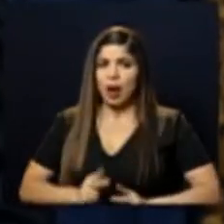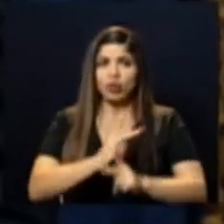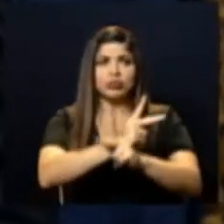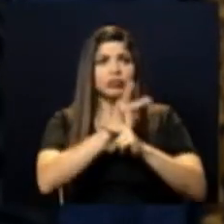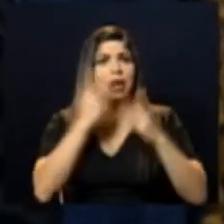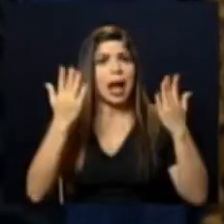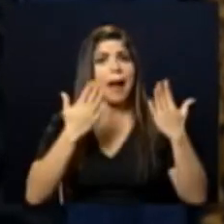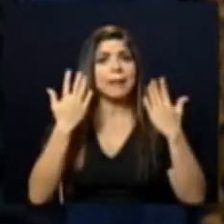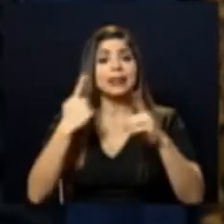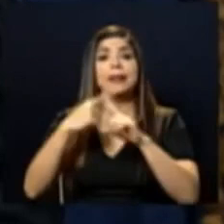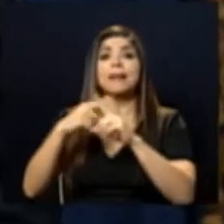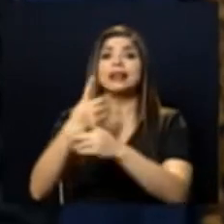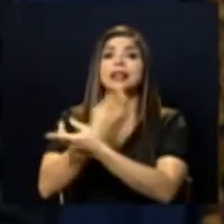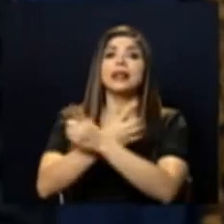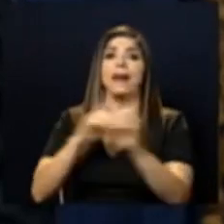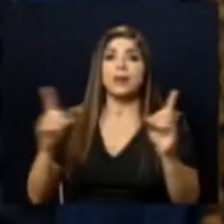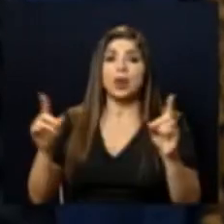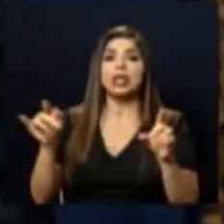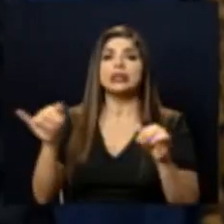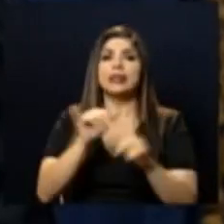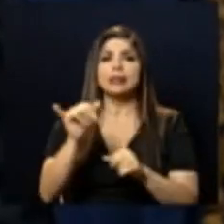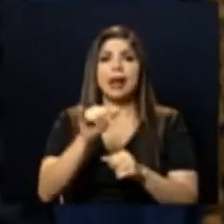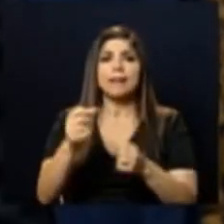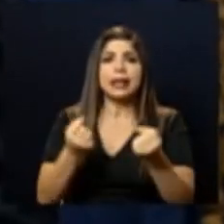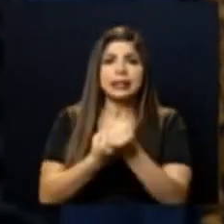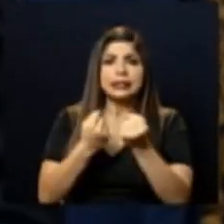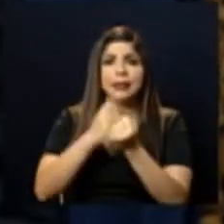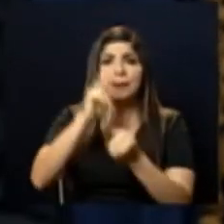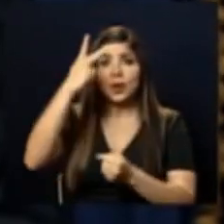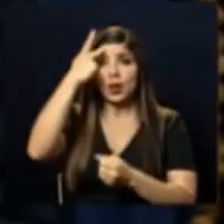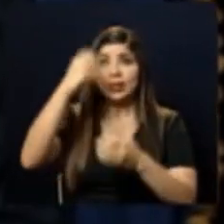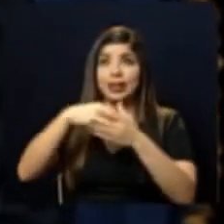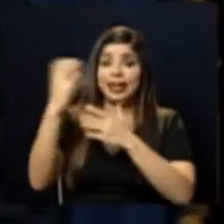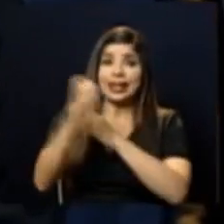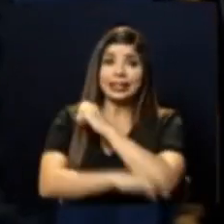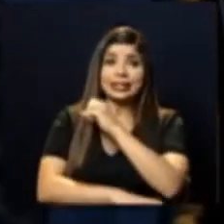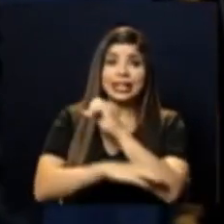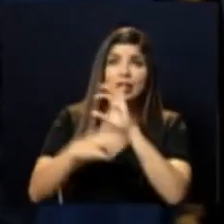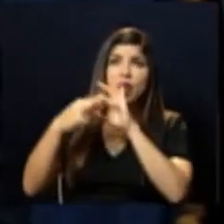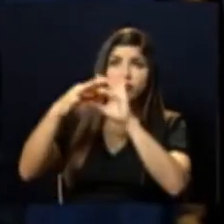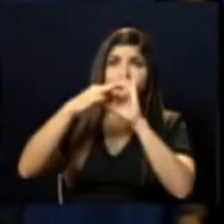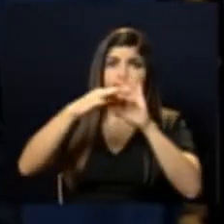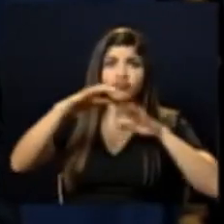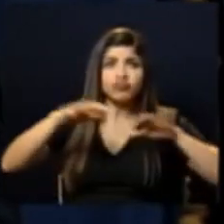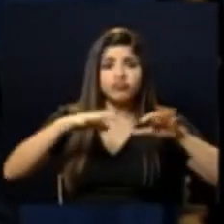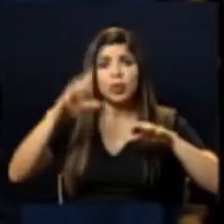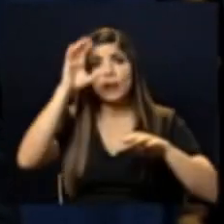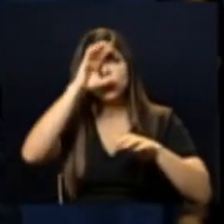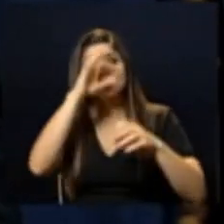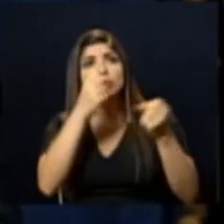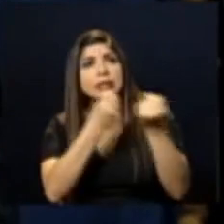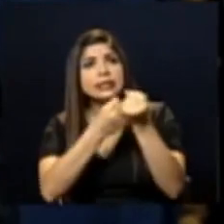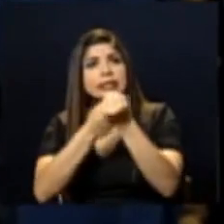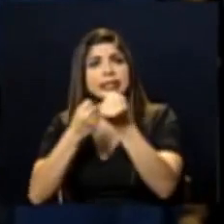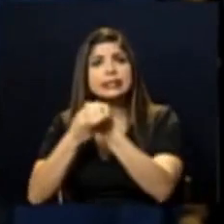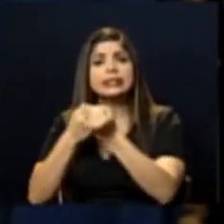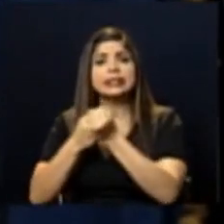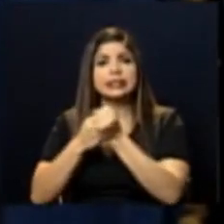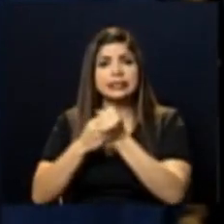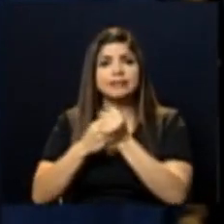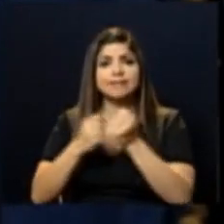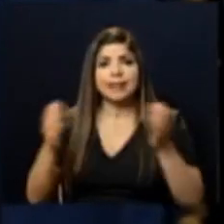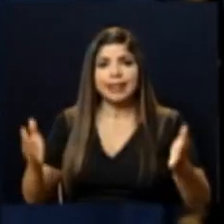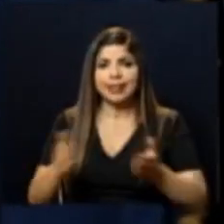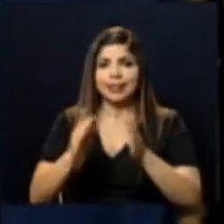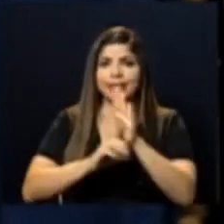democracia, impulsando además una política exterior dinámica y dirigida a respaldar el alcance del